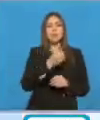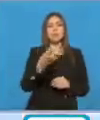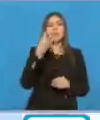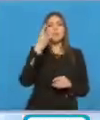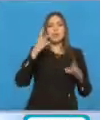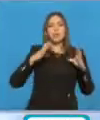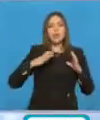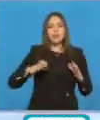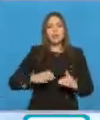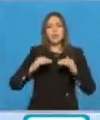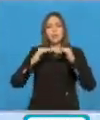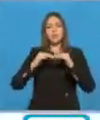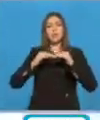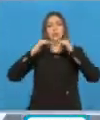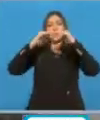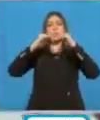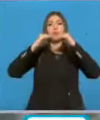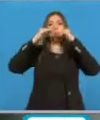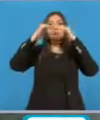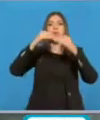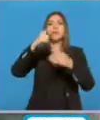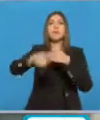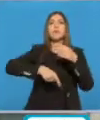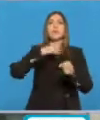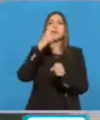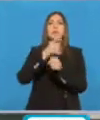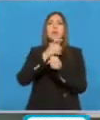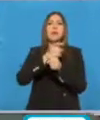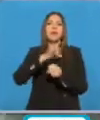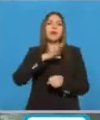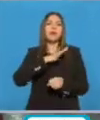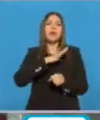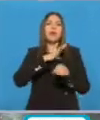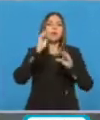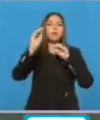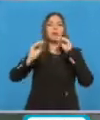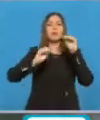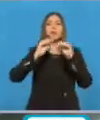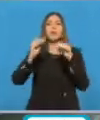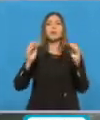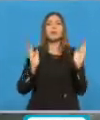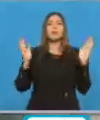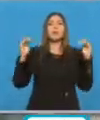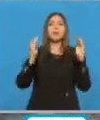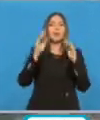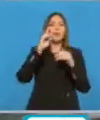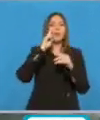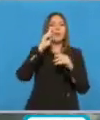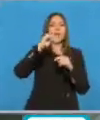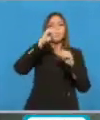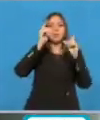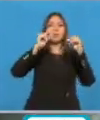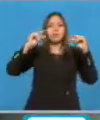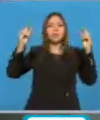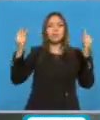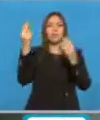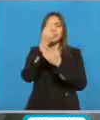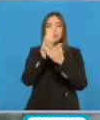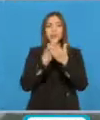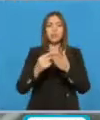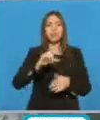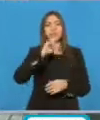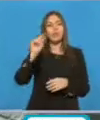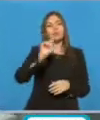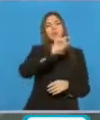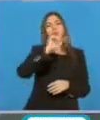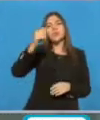le llaman los arquitectos. El primero pues tiene motivos de las pirámides, ya vio las grecas, y luego aquí dice